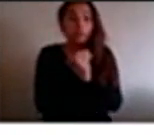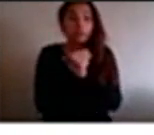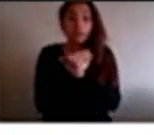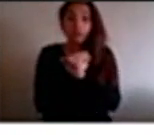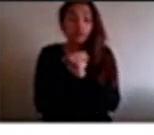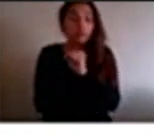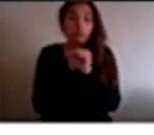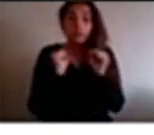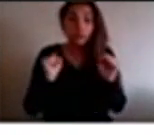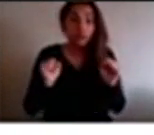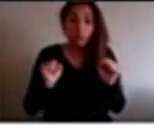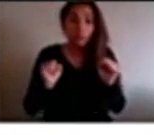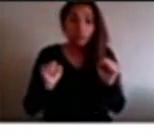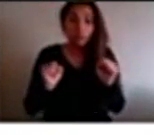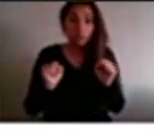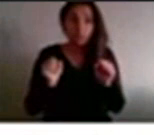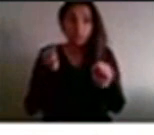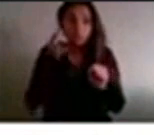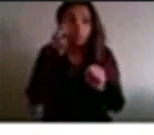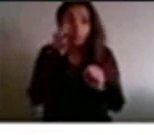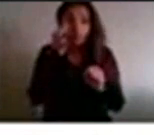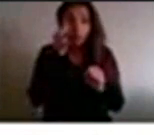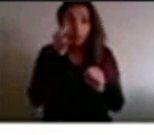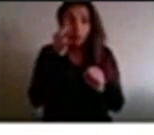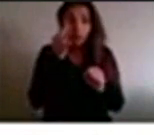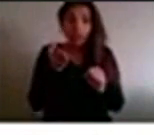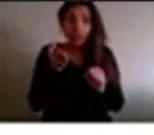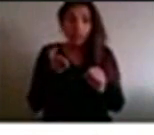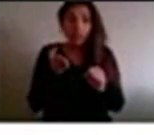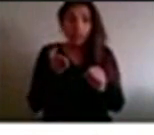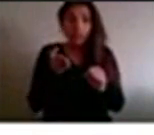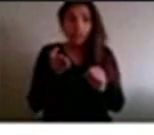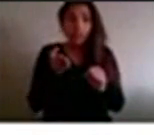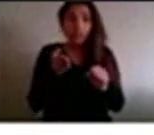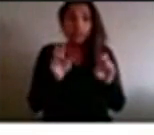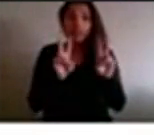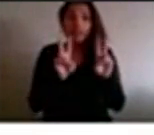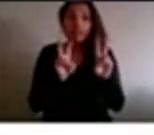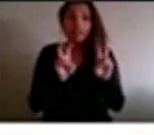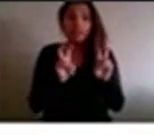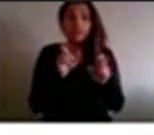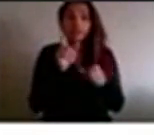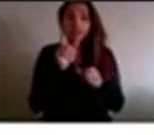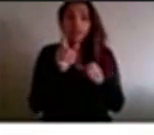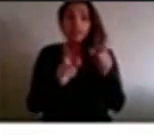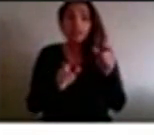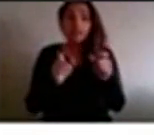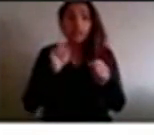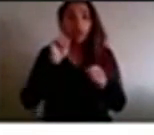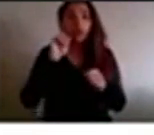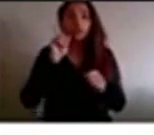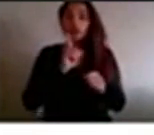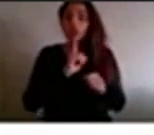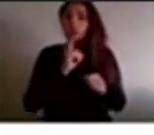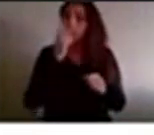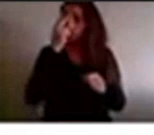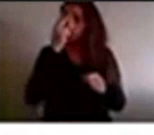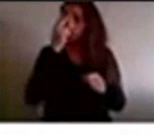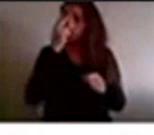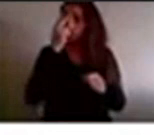no registró hasta fecha de vinculación ha sido las personas con sordoceguera. En